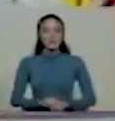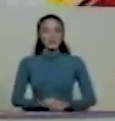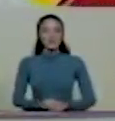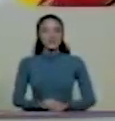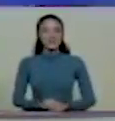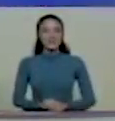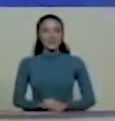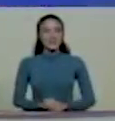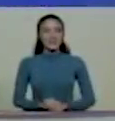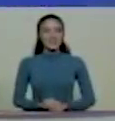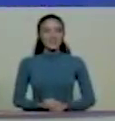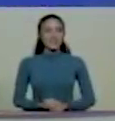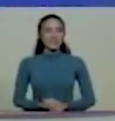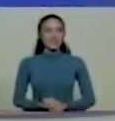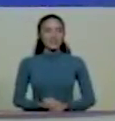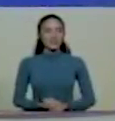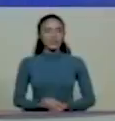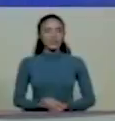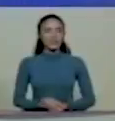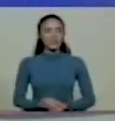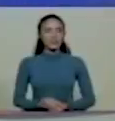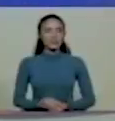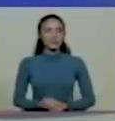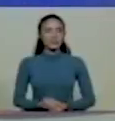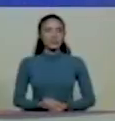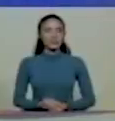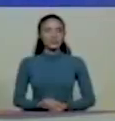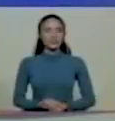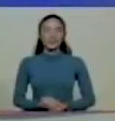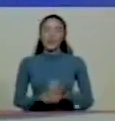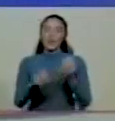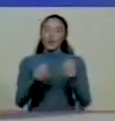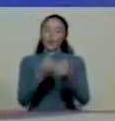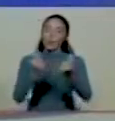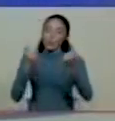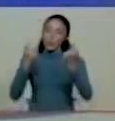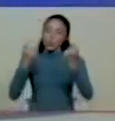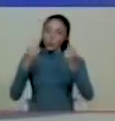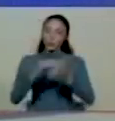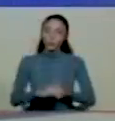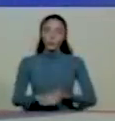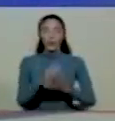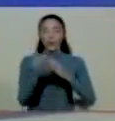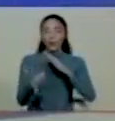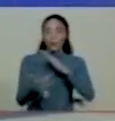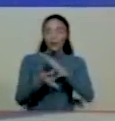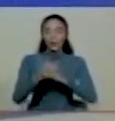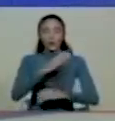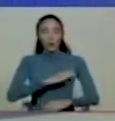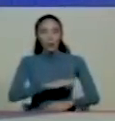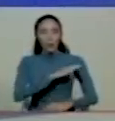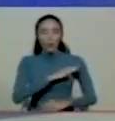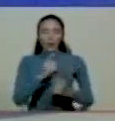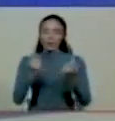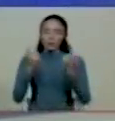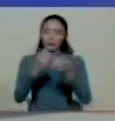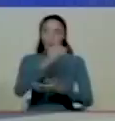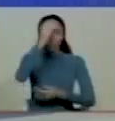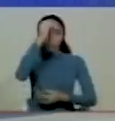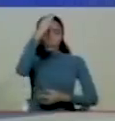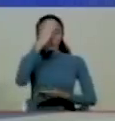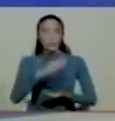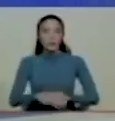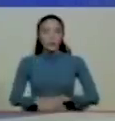humanista, la formación moral, la formación técnica, en este